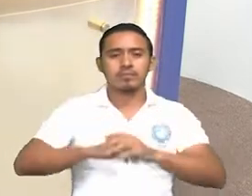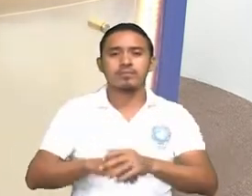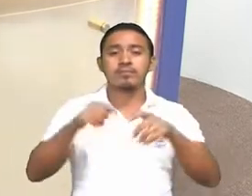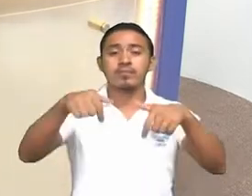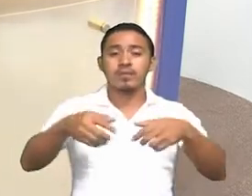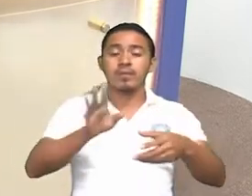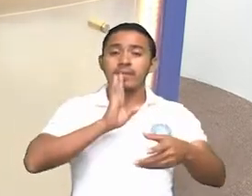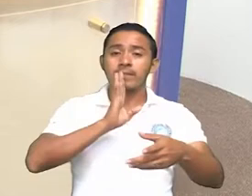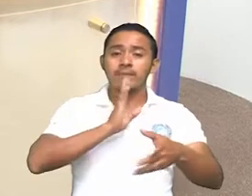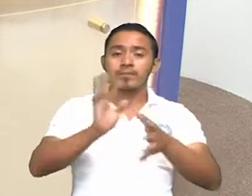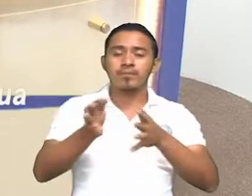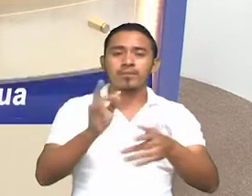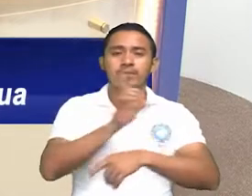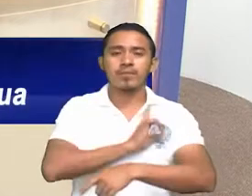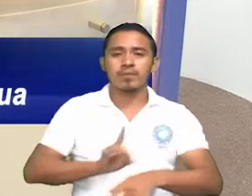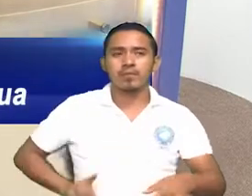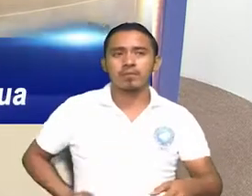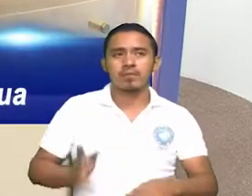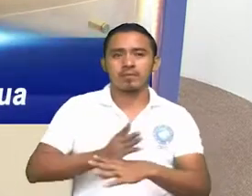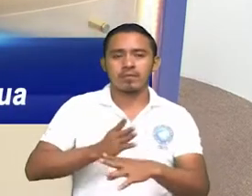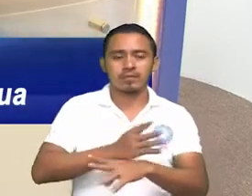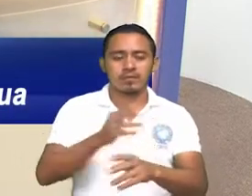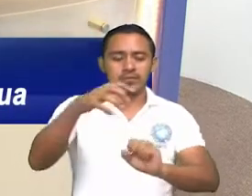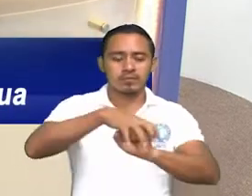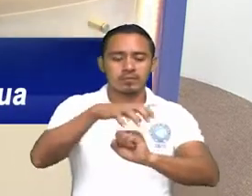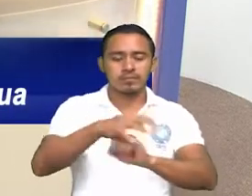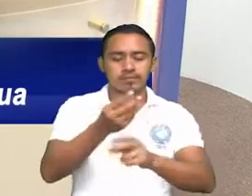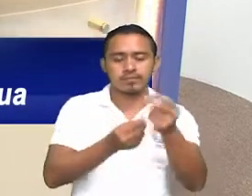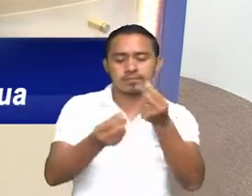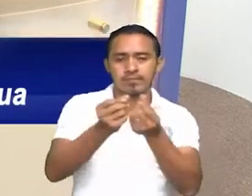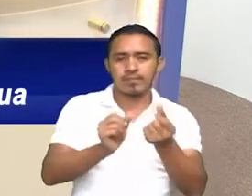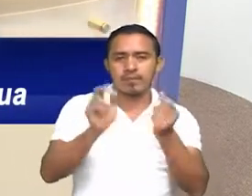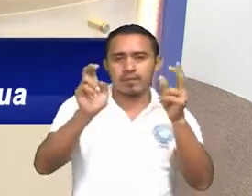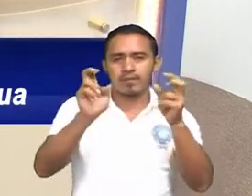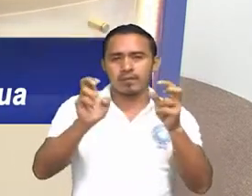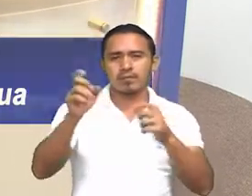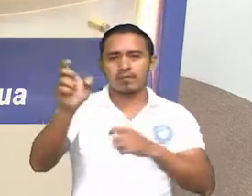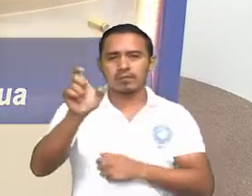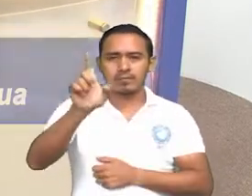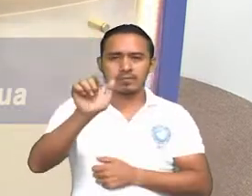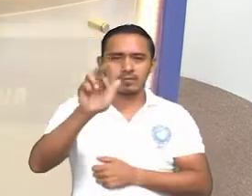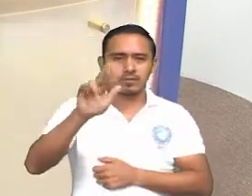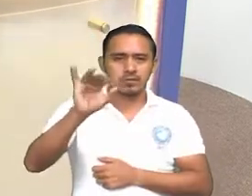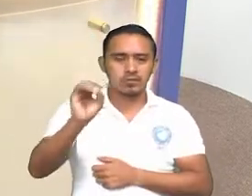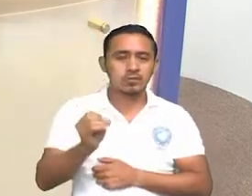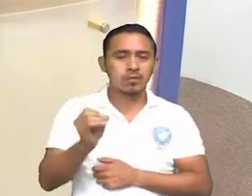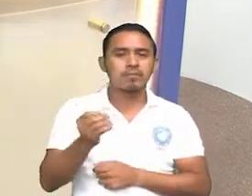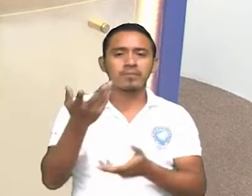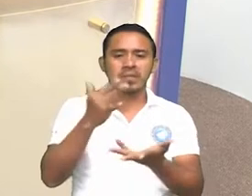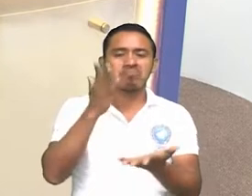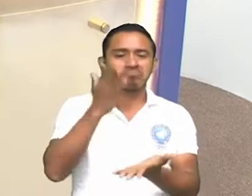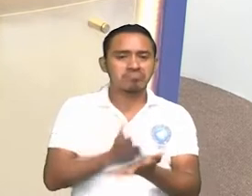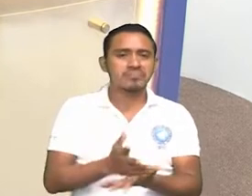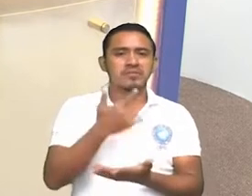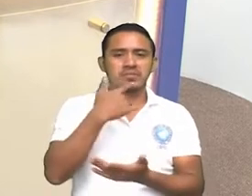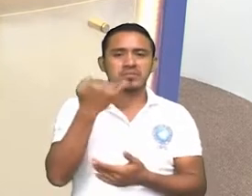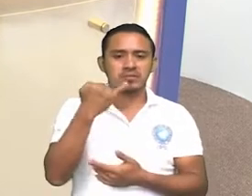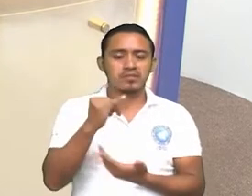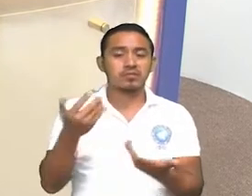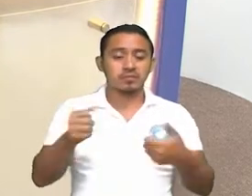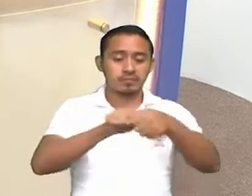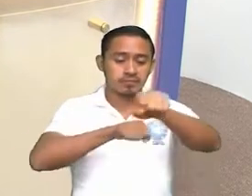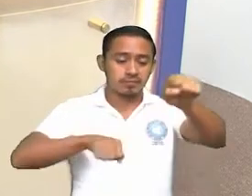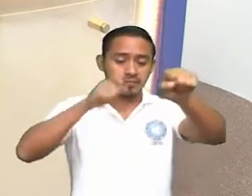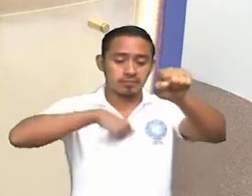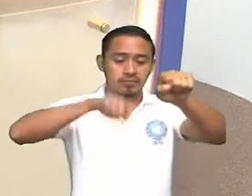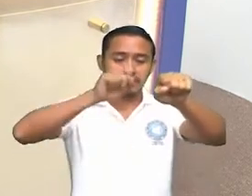les contamos que los diputados de las Comisiones Económicas y de Asuntos Exteriores de la Asamblea Nacional dictaminaron de manera favorable el decreto